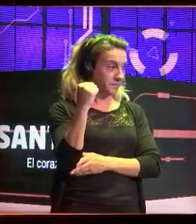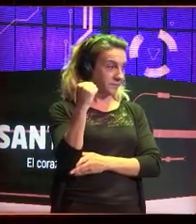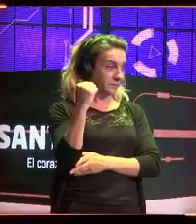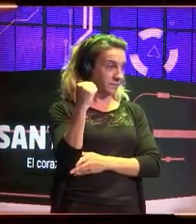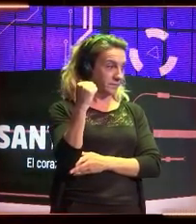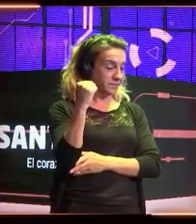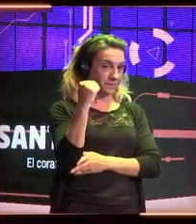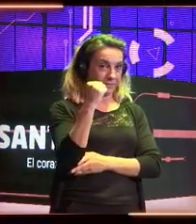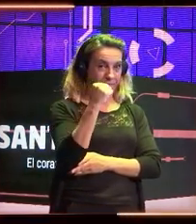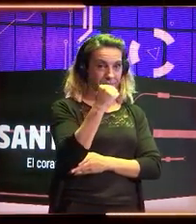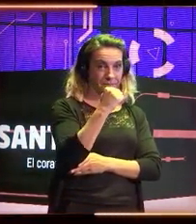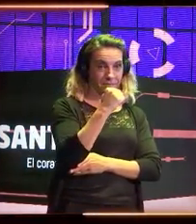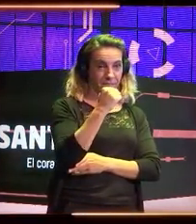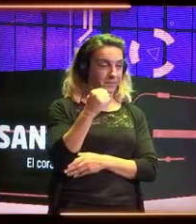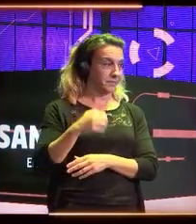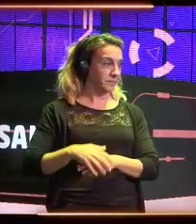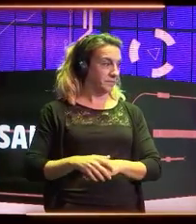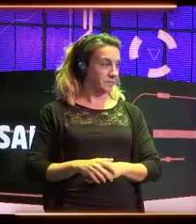tapando